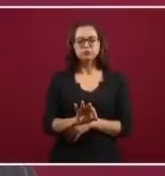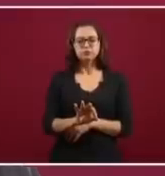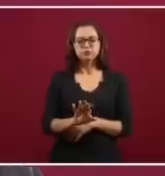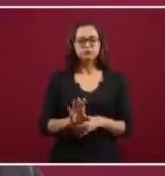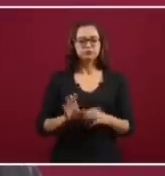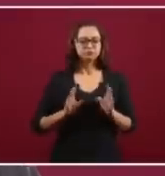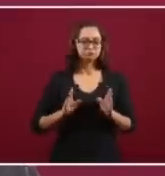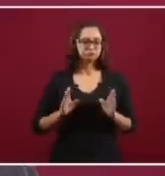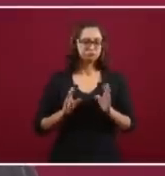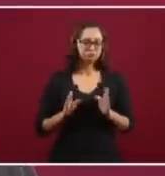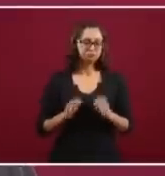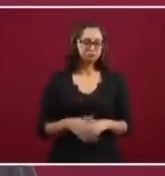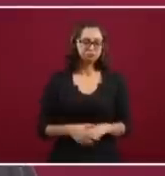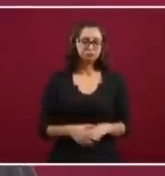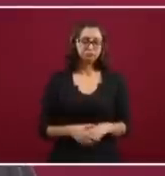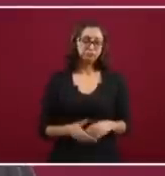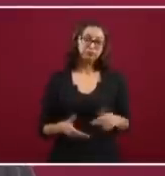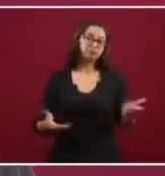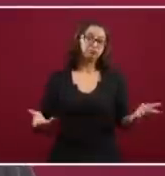Era una guerra.